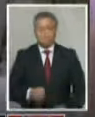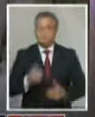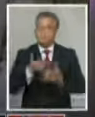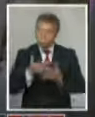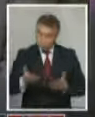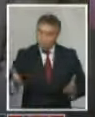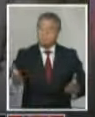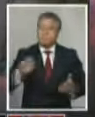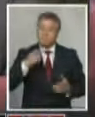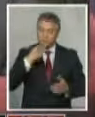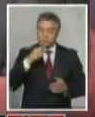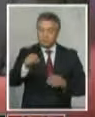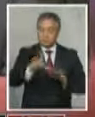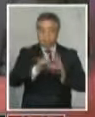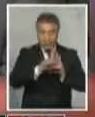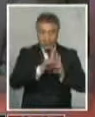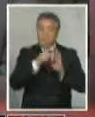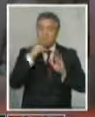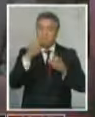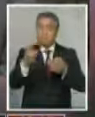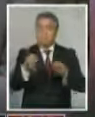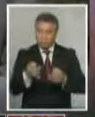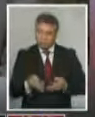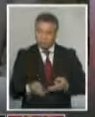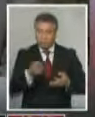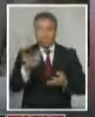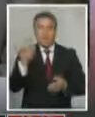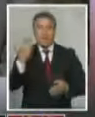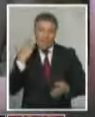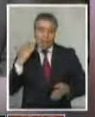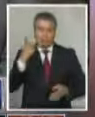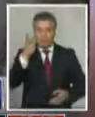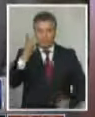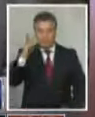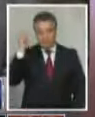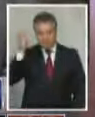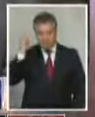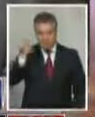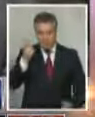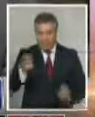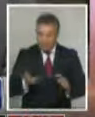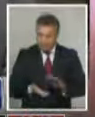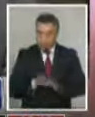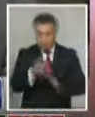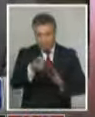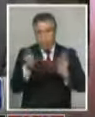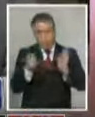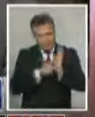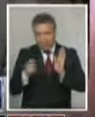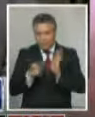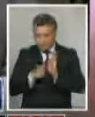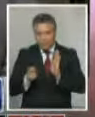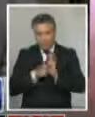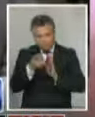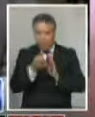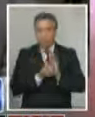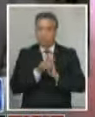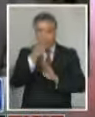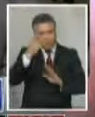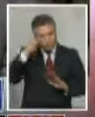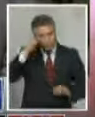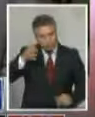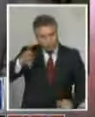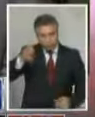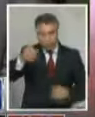Bueno, la ley de presupuesto tiene que ser presentada antes del 30 de septiembre. Antes de esa fecha vamos a entregar todas las nuevas proyecciones respecto